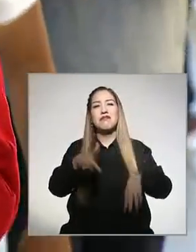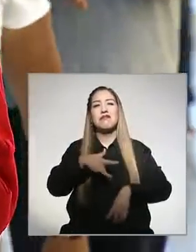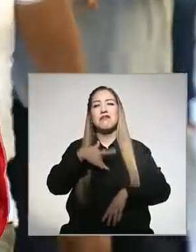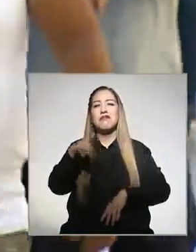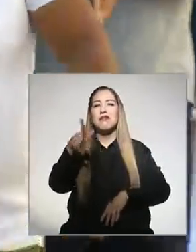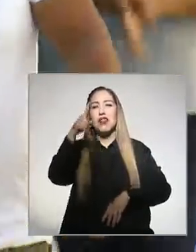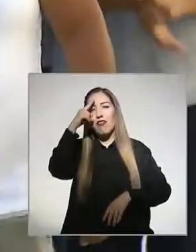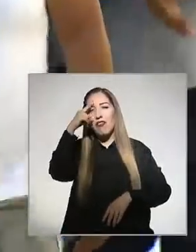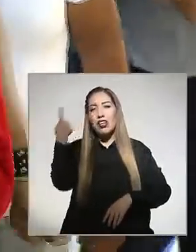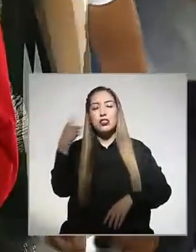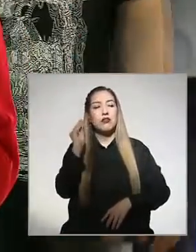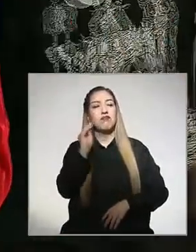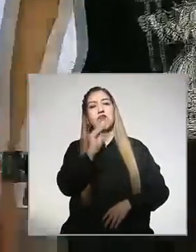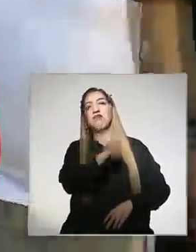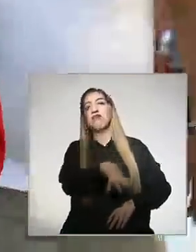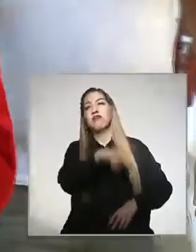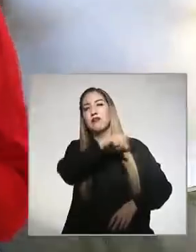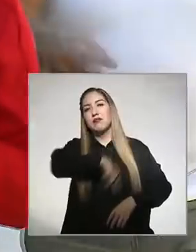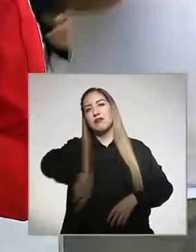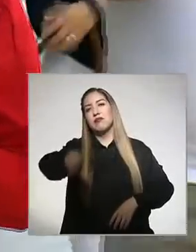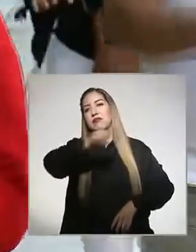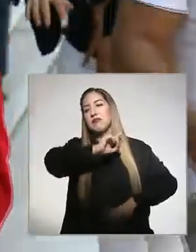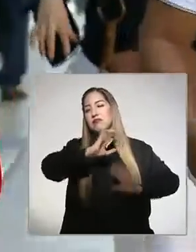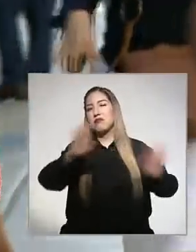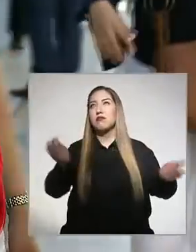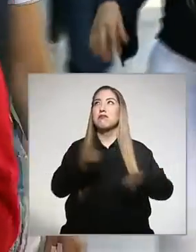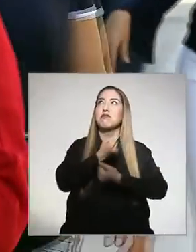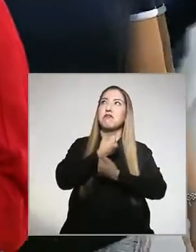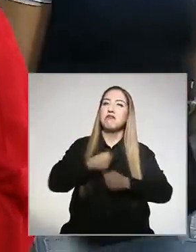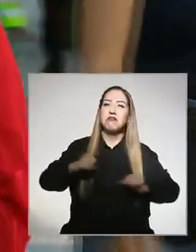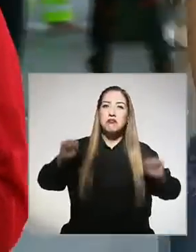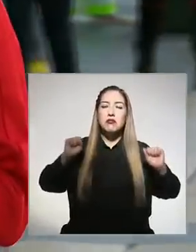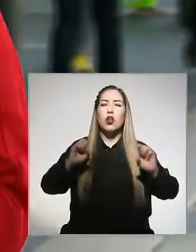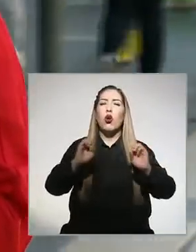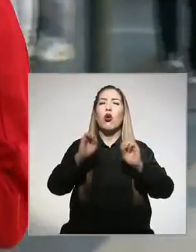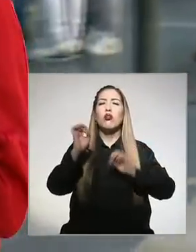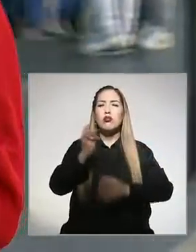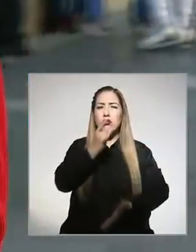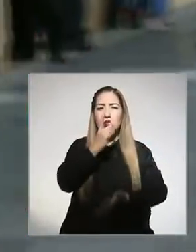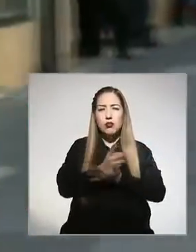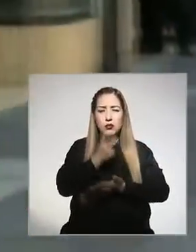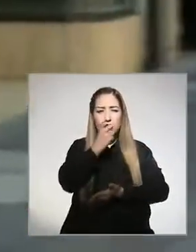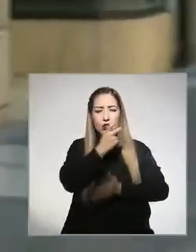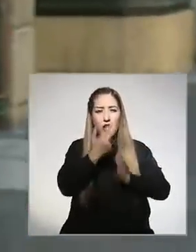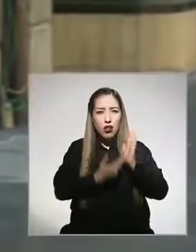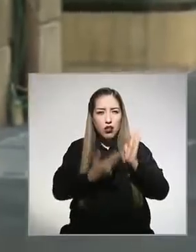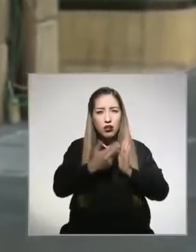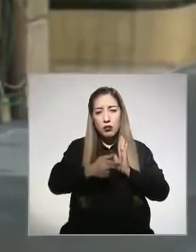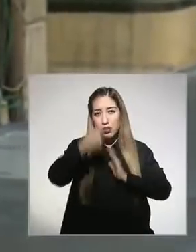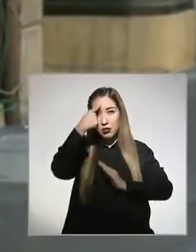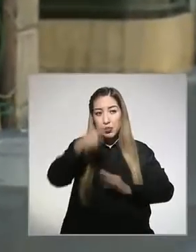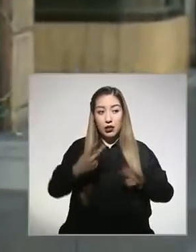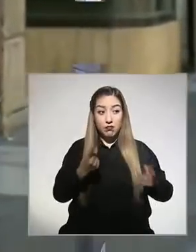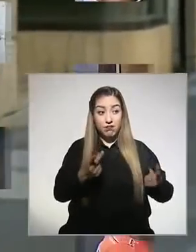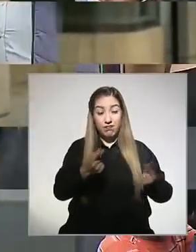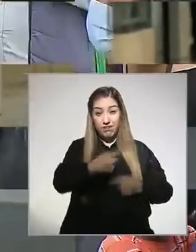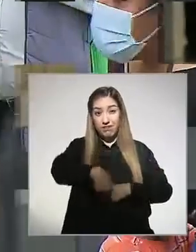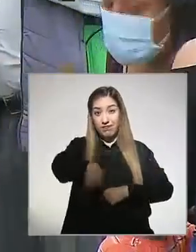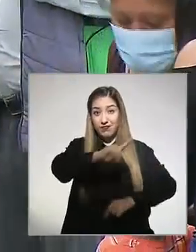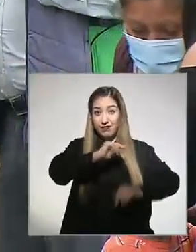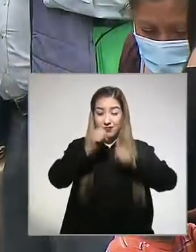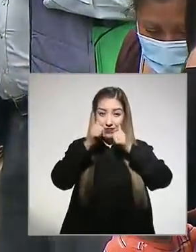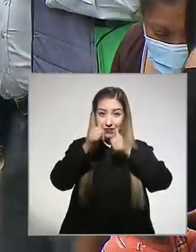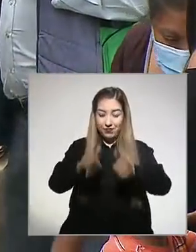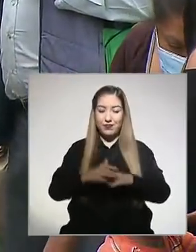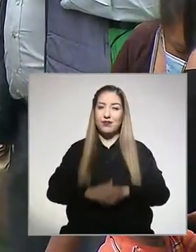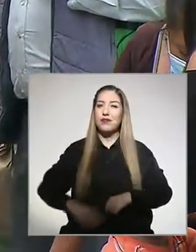entretenerlos? ¿Son una herramienta formativa o tan solo un recurso para mantenerlos ocupados? Sin duda,